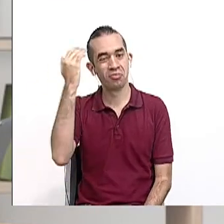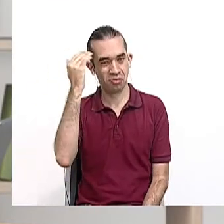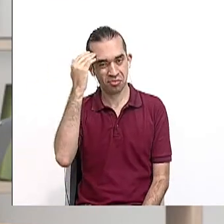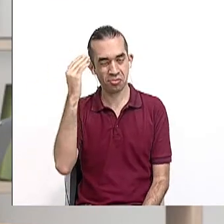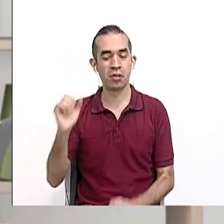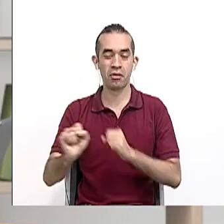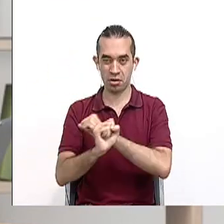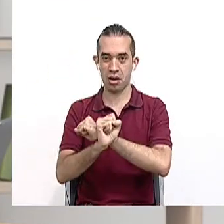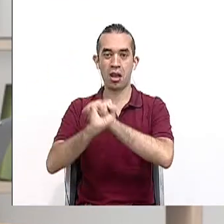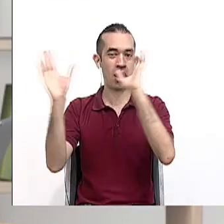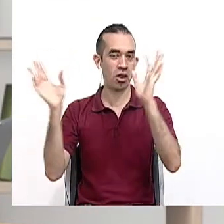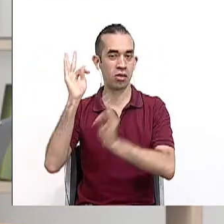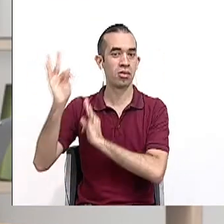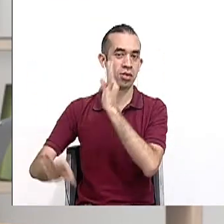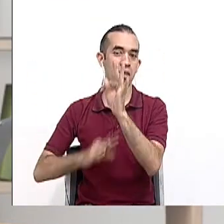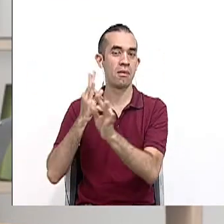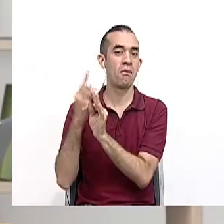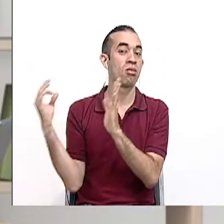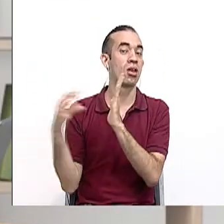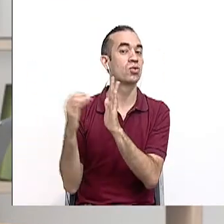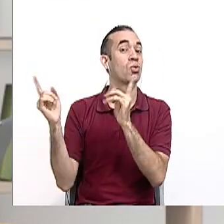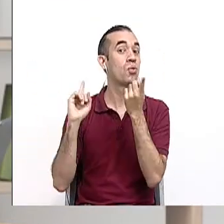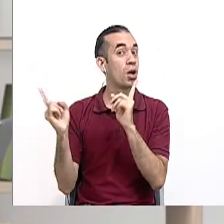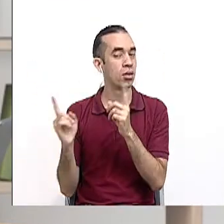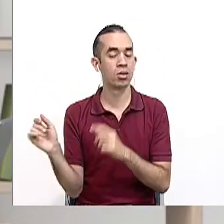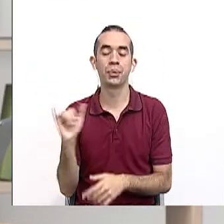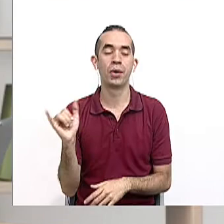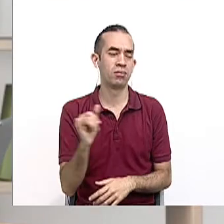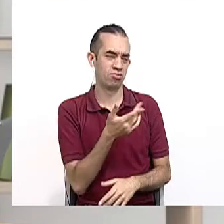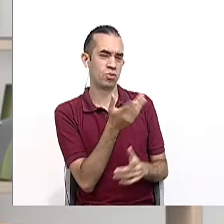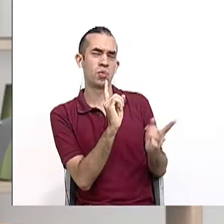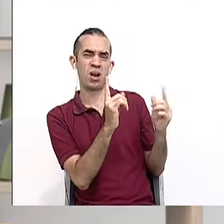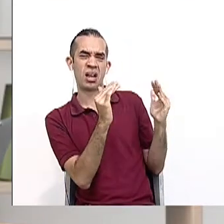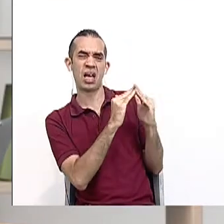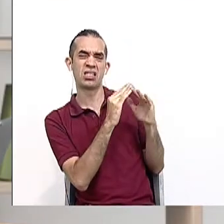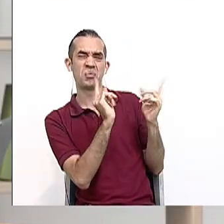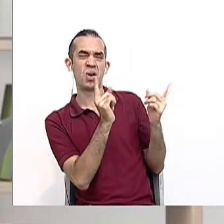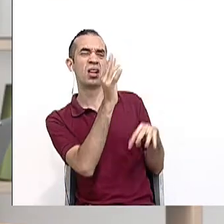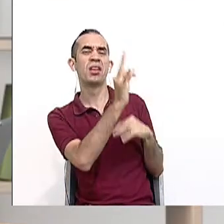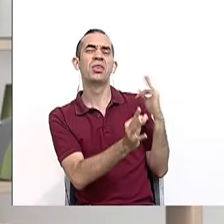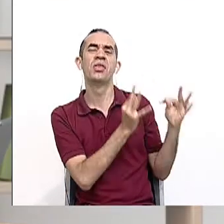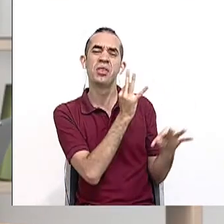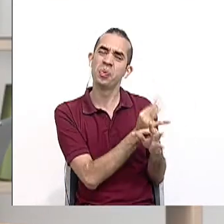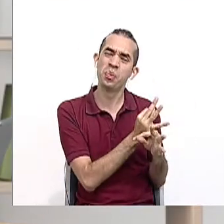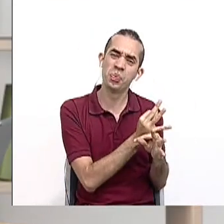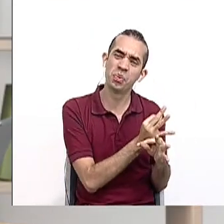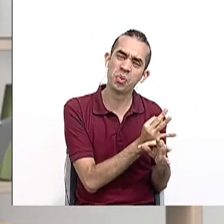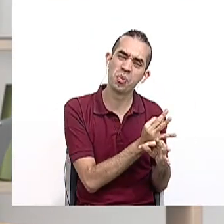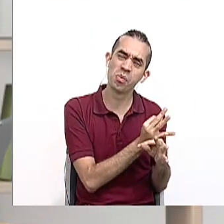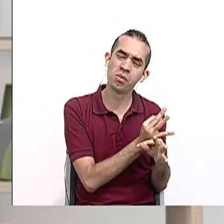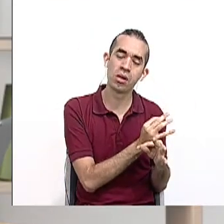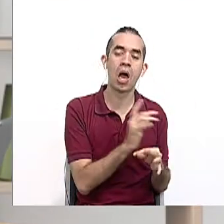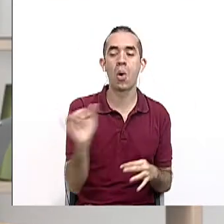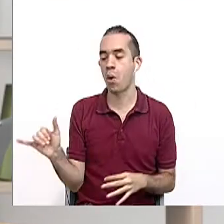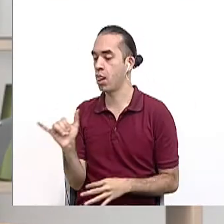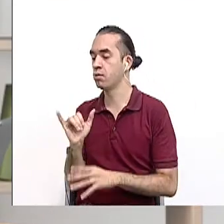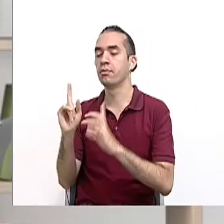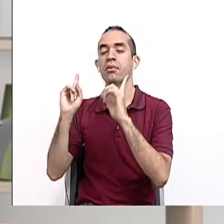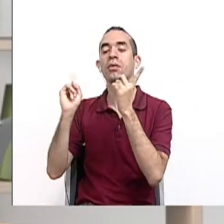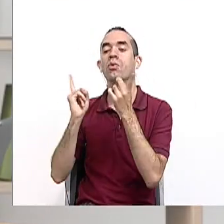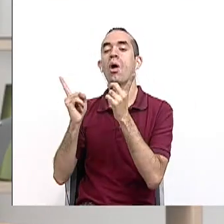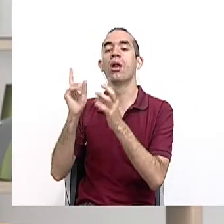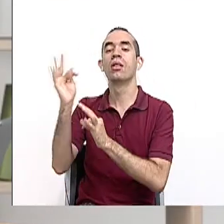muy claro qué tipo de texto es, así como cuando queremos saber qué tipo de casa queremos construir, de la misma manera, qué tipo de texto vamos a